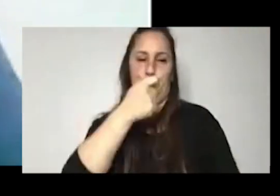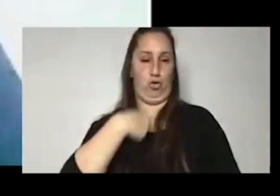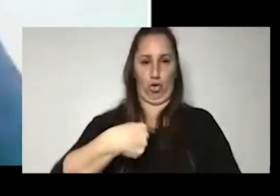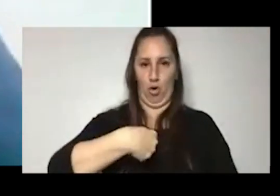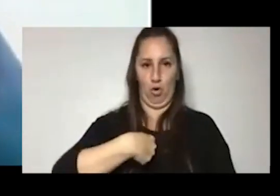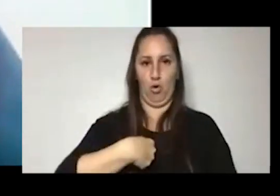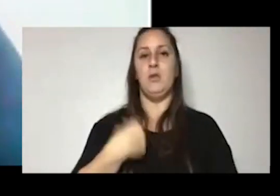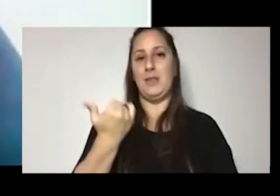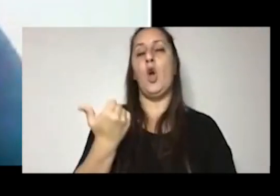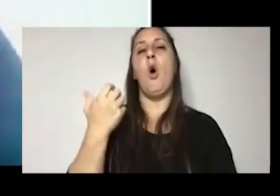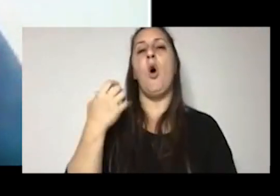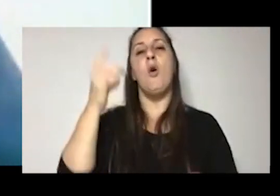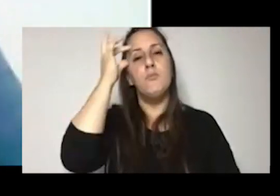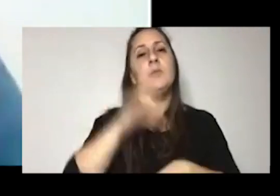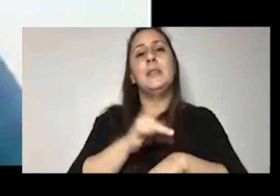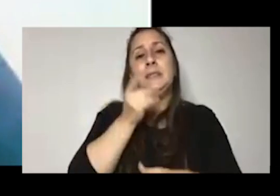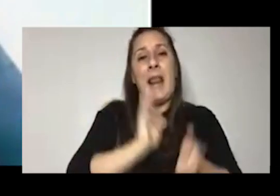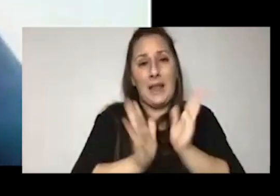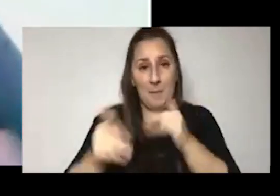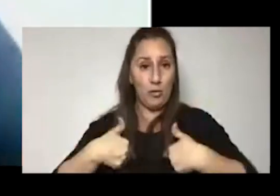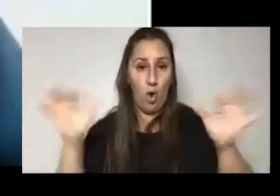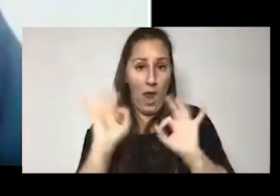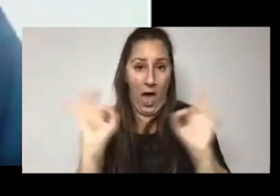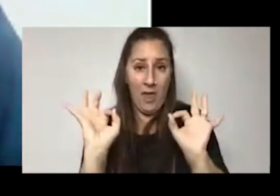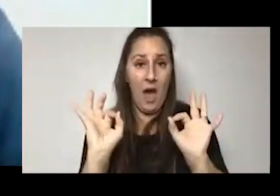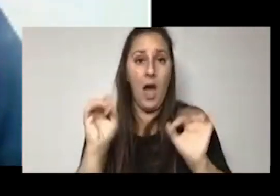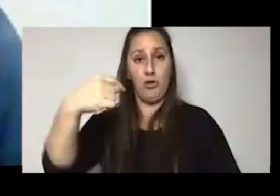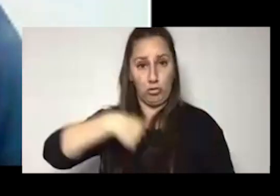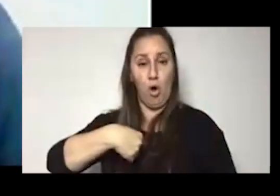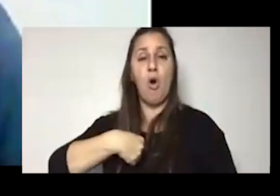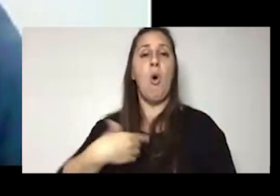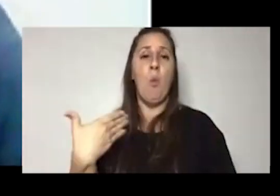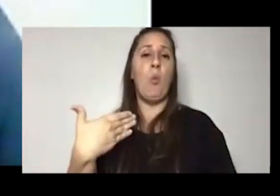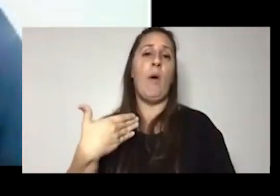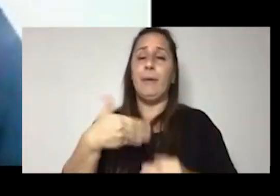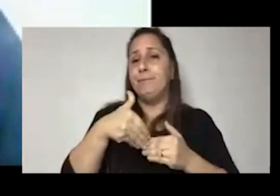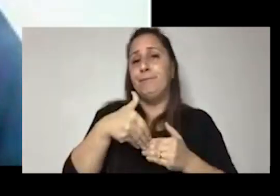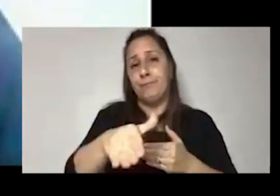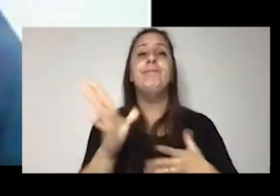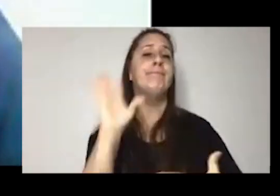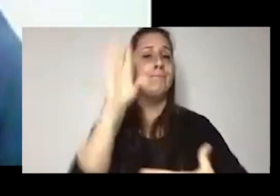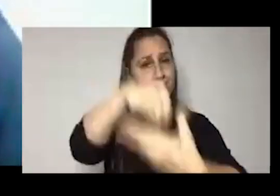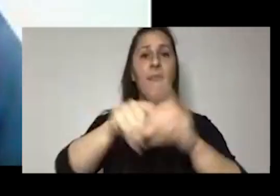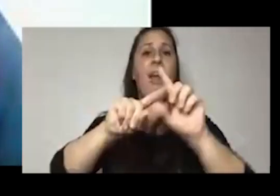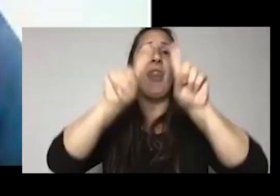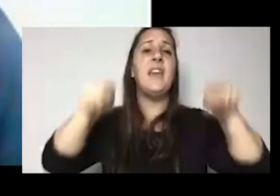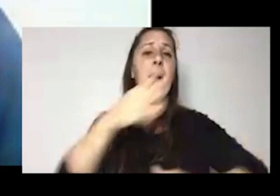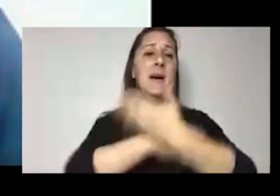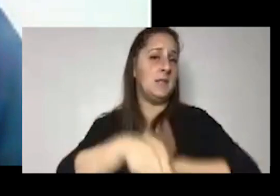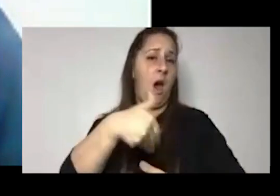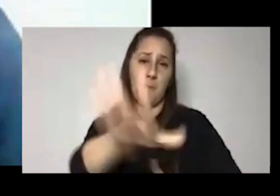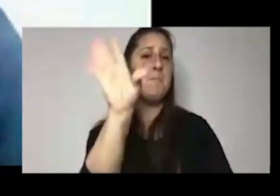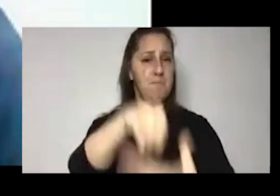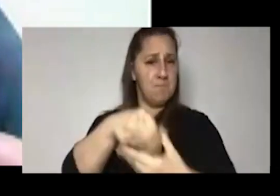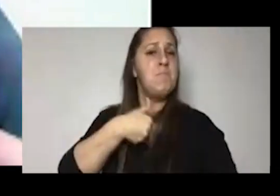que si no hago el tratamiento como corresponde, lo más probable es que ingrese dentro de discapacidad en un tiempo determinado, ¿sí? Eso tiene